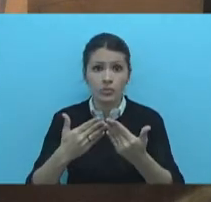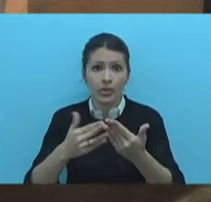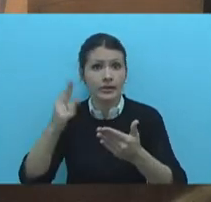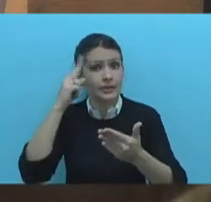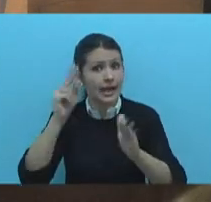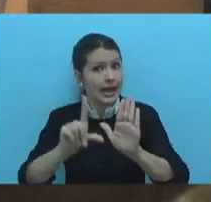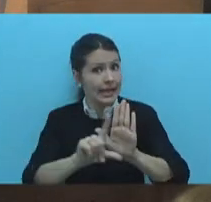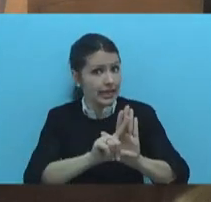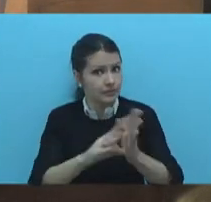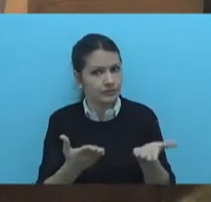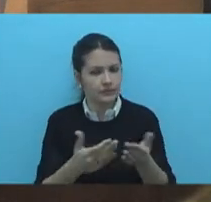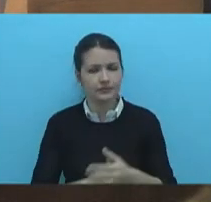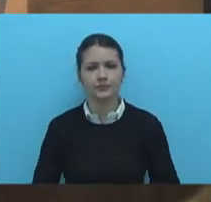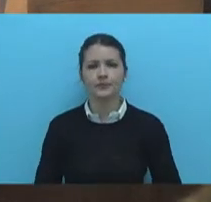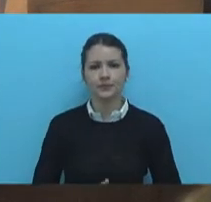efectivamente esta ley.